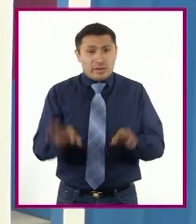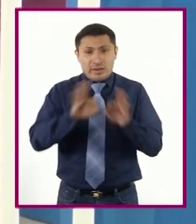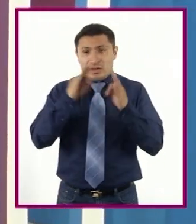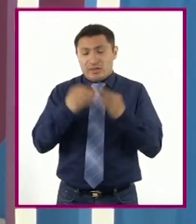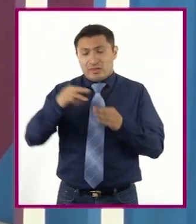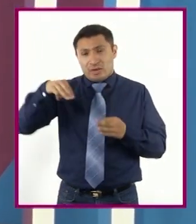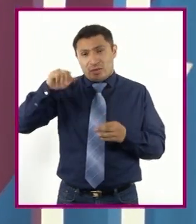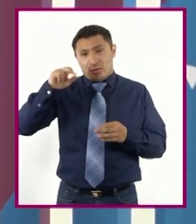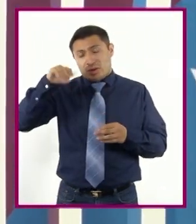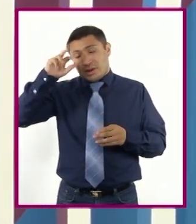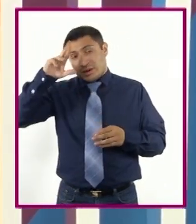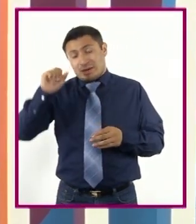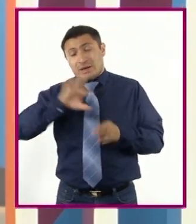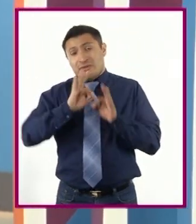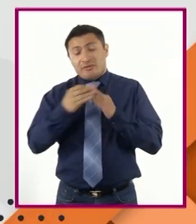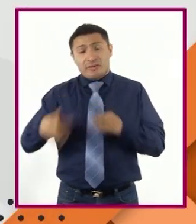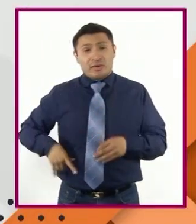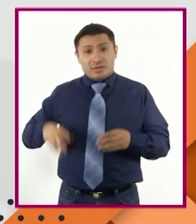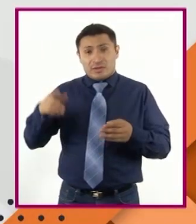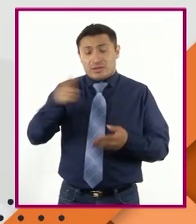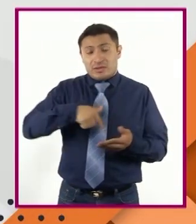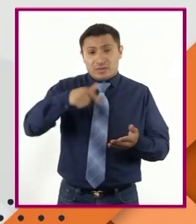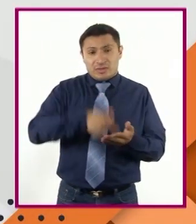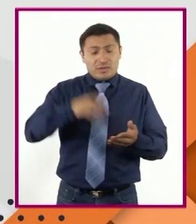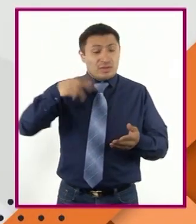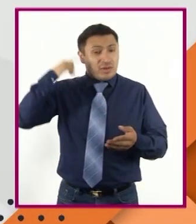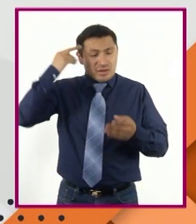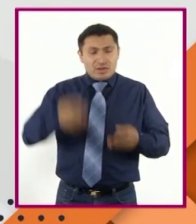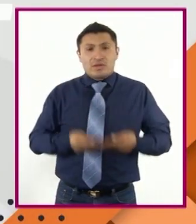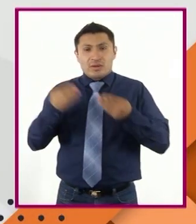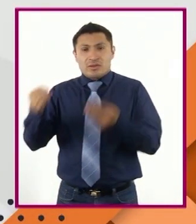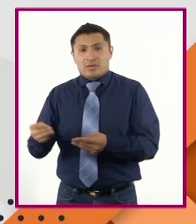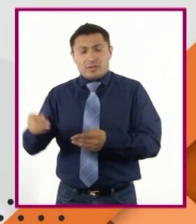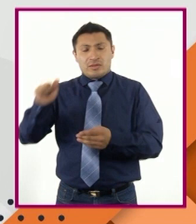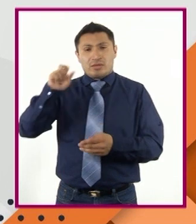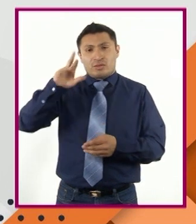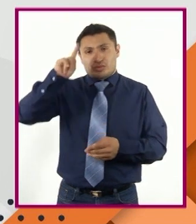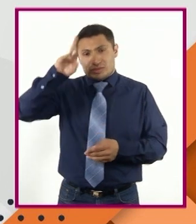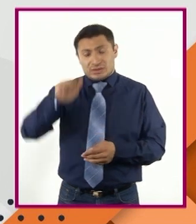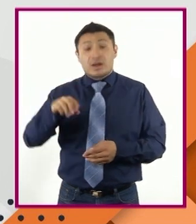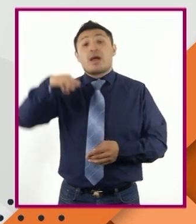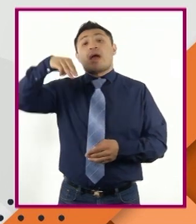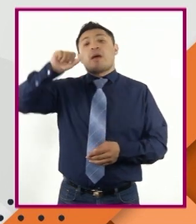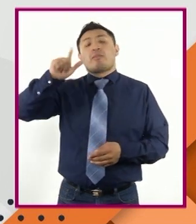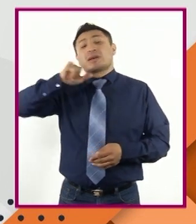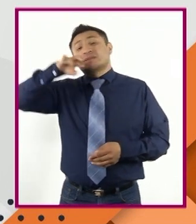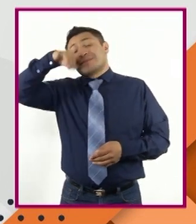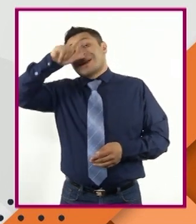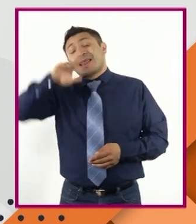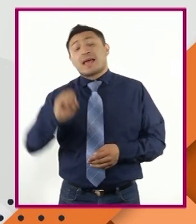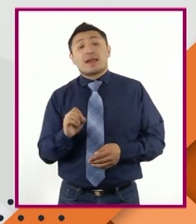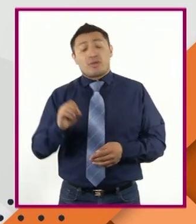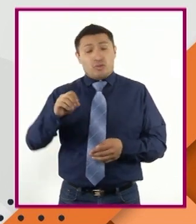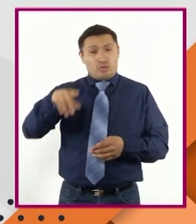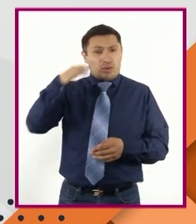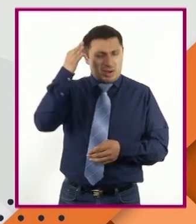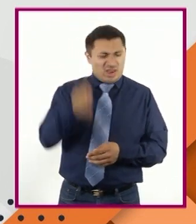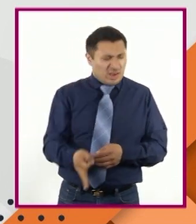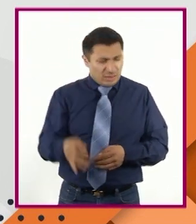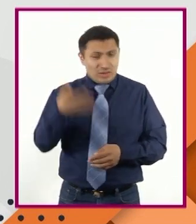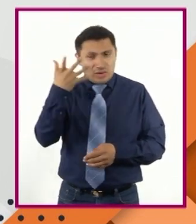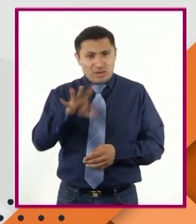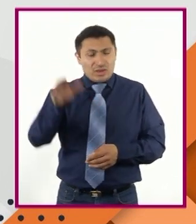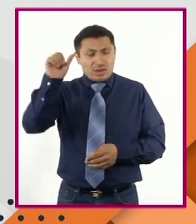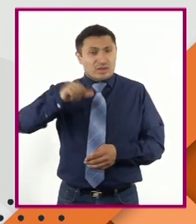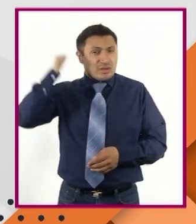gobierno y ofreció el trono de México al archiduque de Austria, Maximiliano de Habsburgo, quien aceptó la oferta el 10 de abril